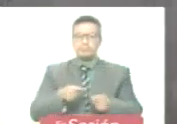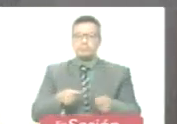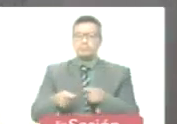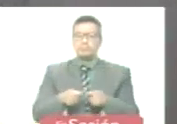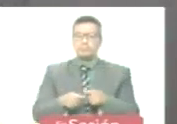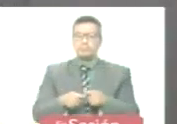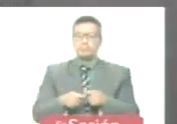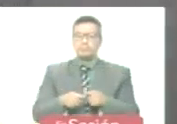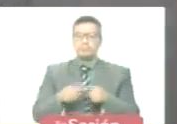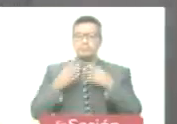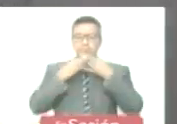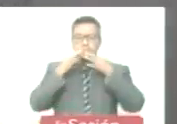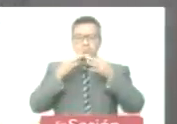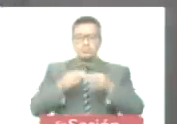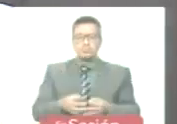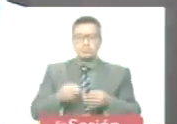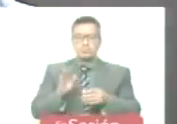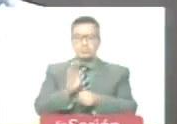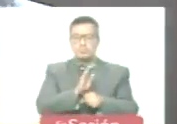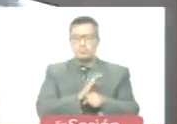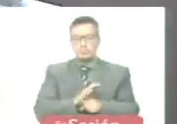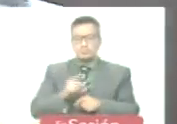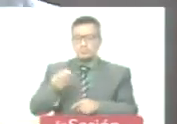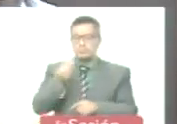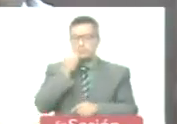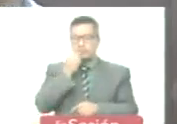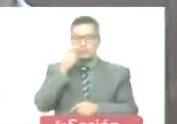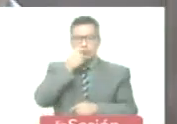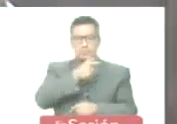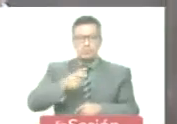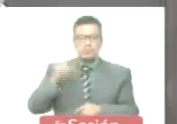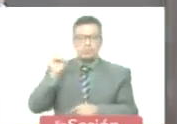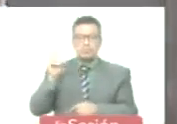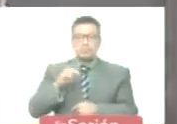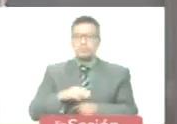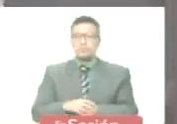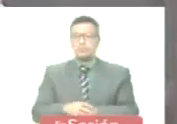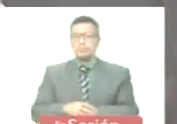en cuanto a garantizar la seguridad alimentaria del pueblo de Venezuela.